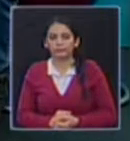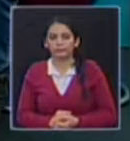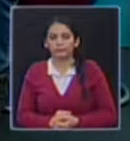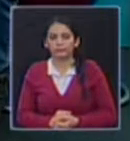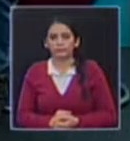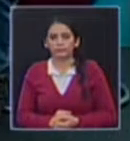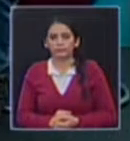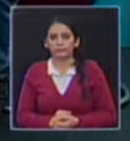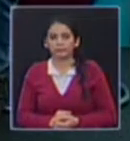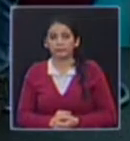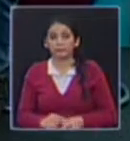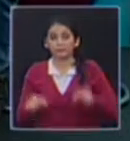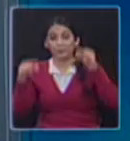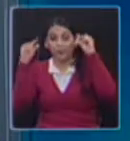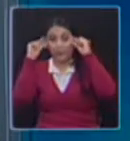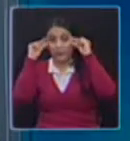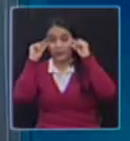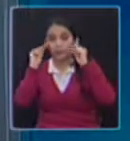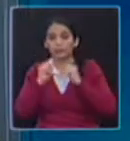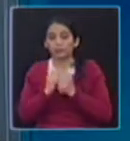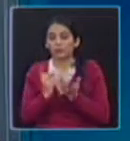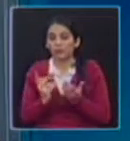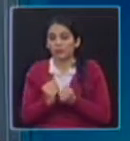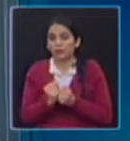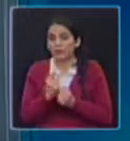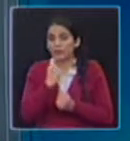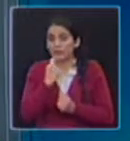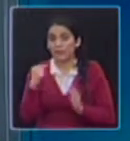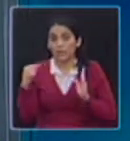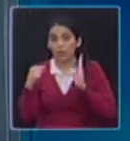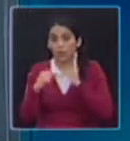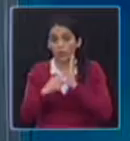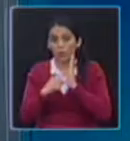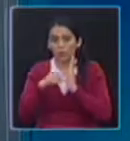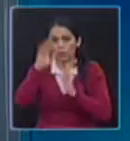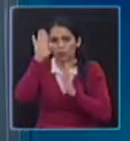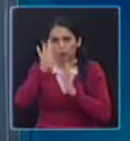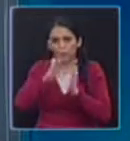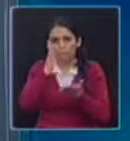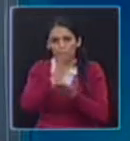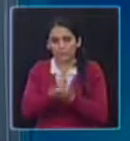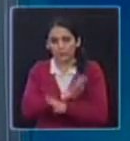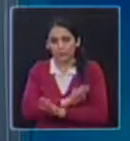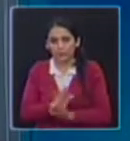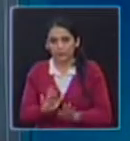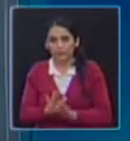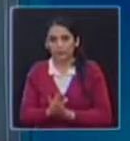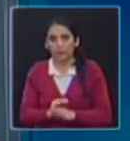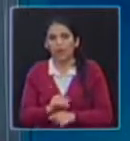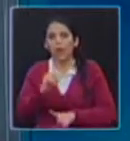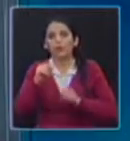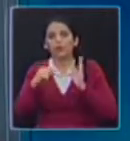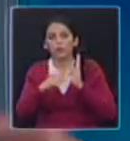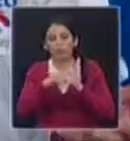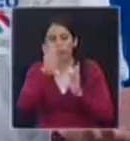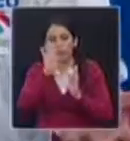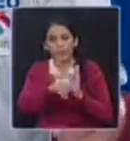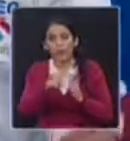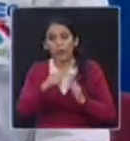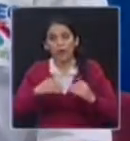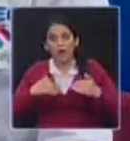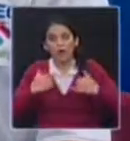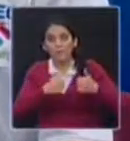del candidato Lasso es eliminar los impuestos. ¿Cuáles son los impuestos que a ustedes los favorecerían para poder reactivar el sector? Bueno, hoy no